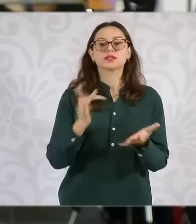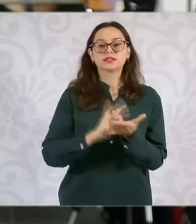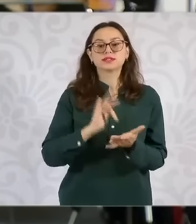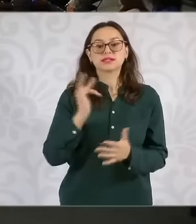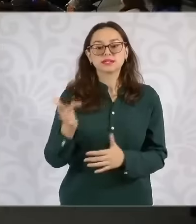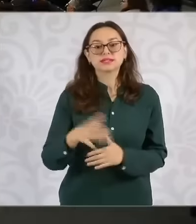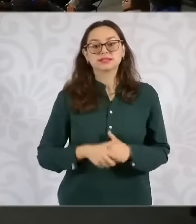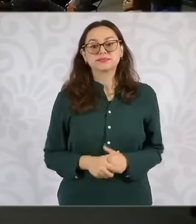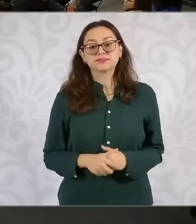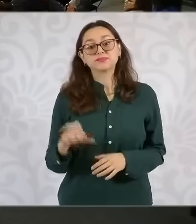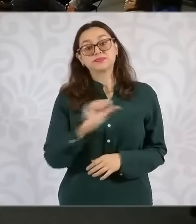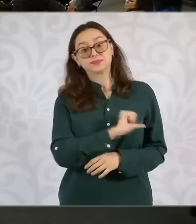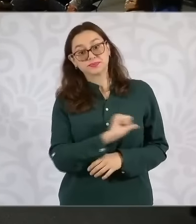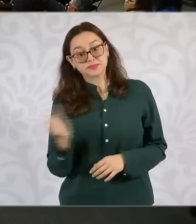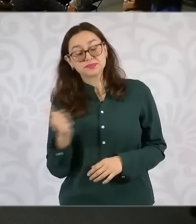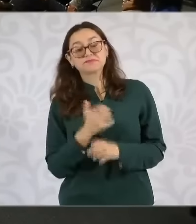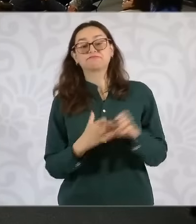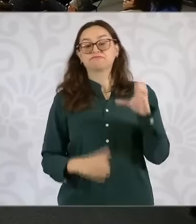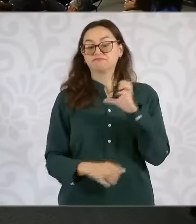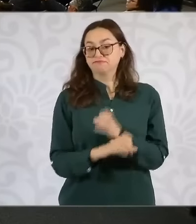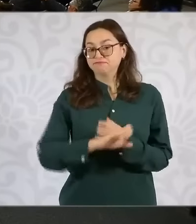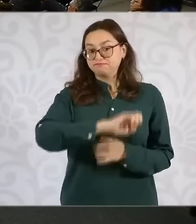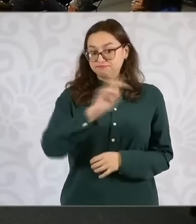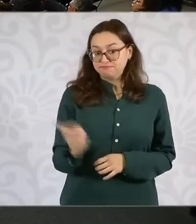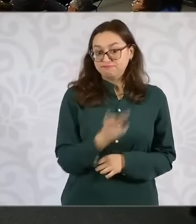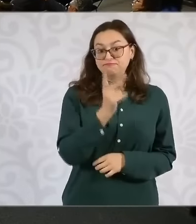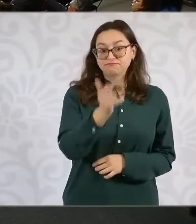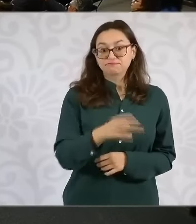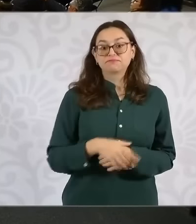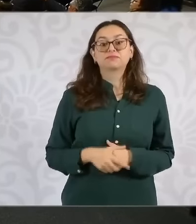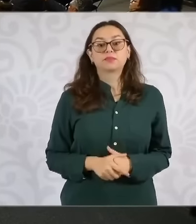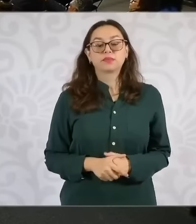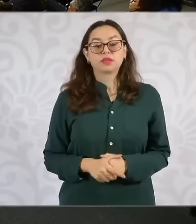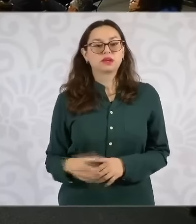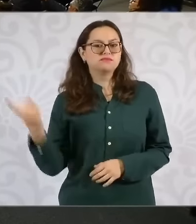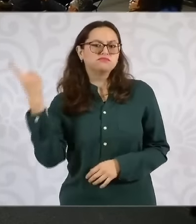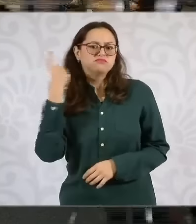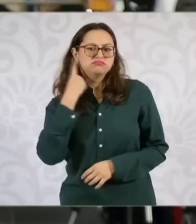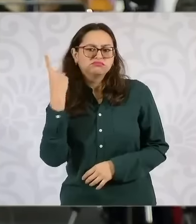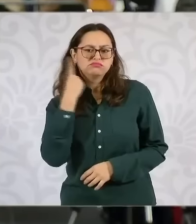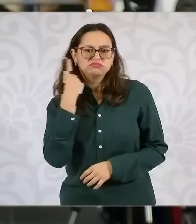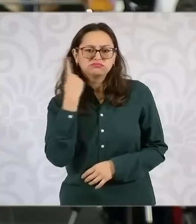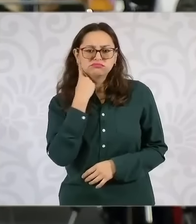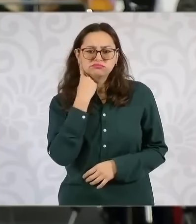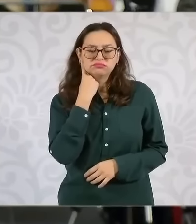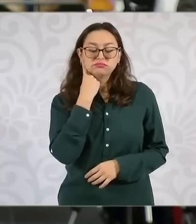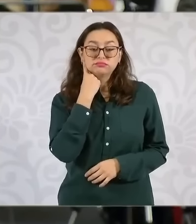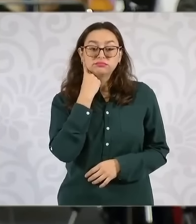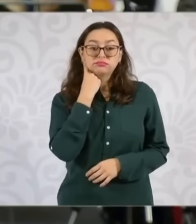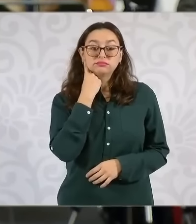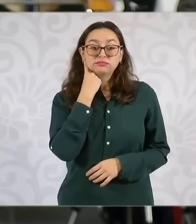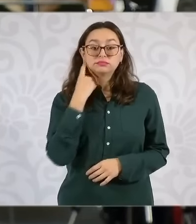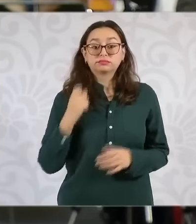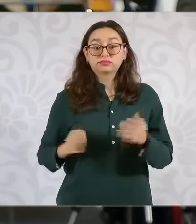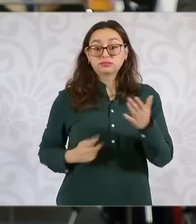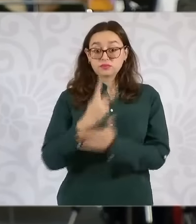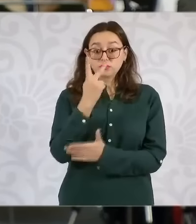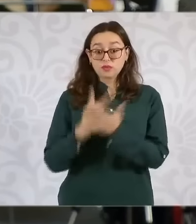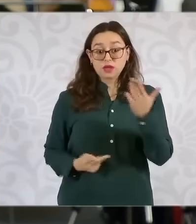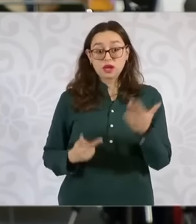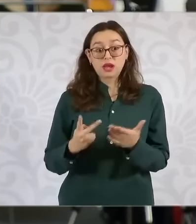doctora. Por otro lado, quiero preguntarle lo siguiente. Hay rumores de que va a desaparecer el programa del IMSS